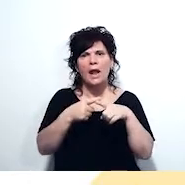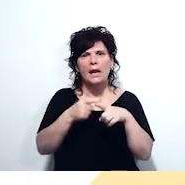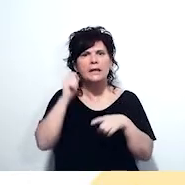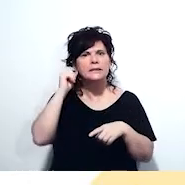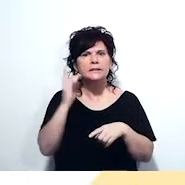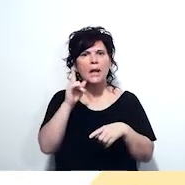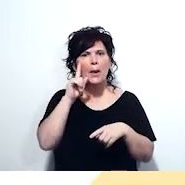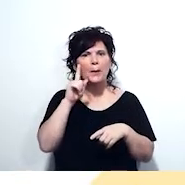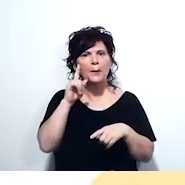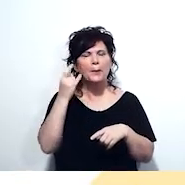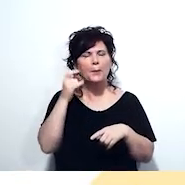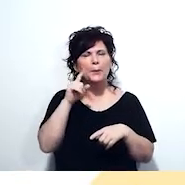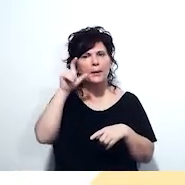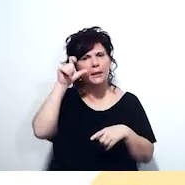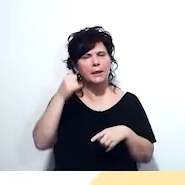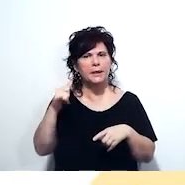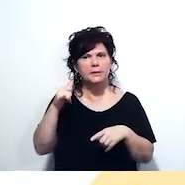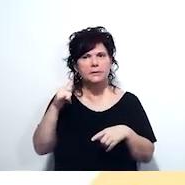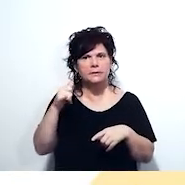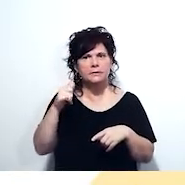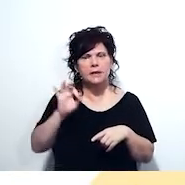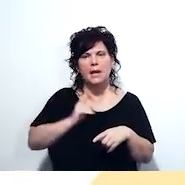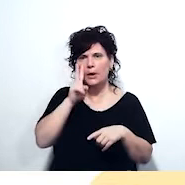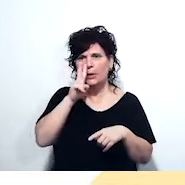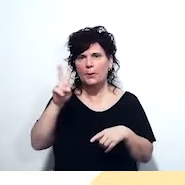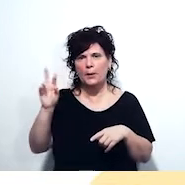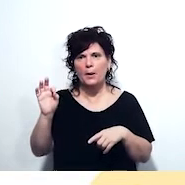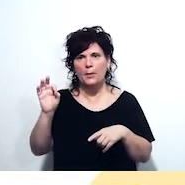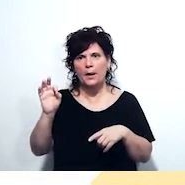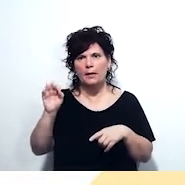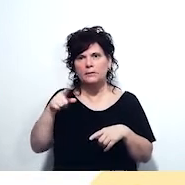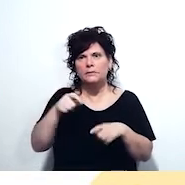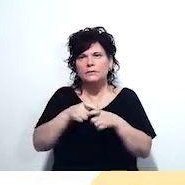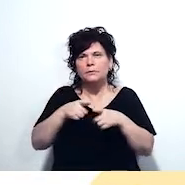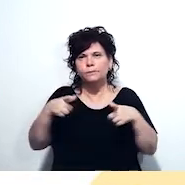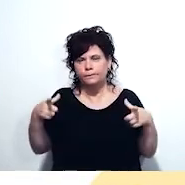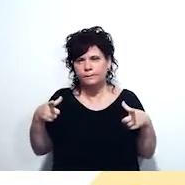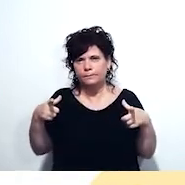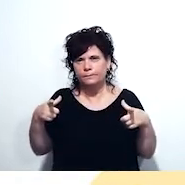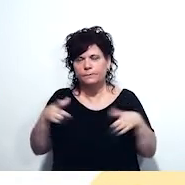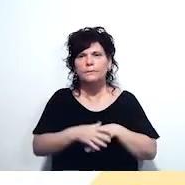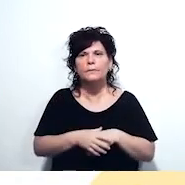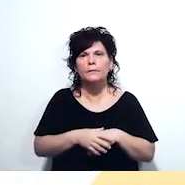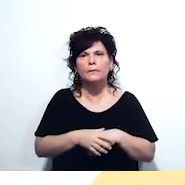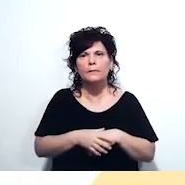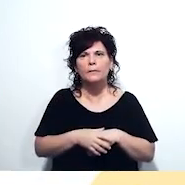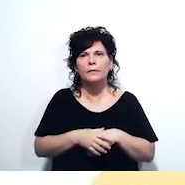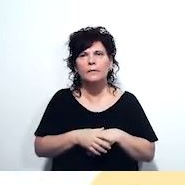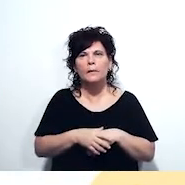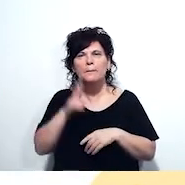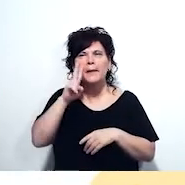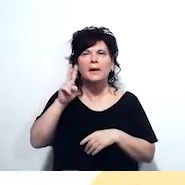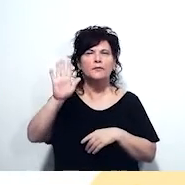230 exabytes en 2020, y crecerá a 780 exabytes en 2026, proyecciones